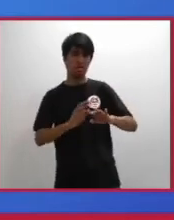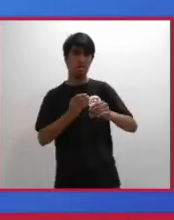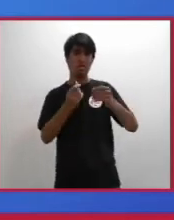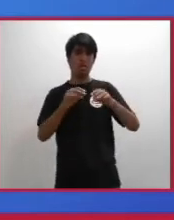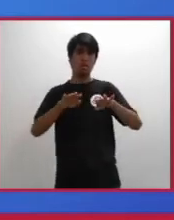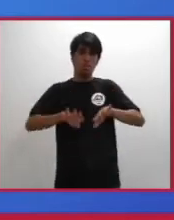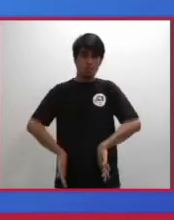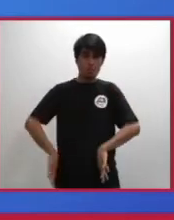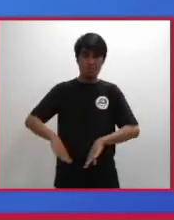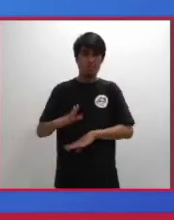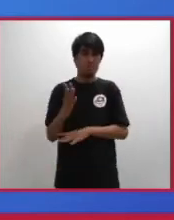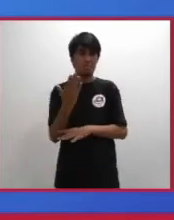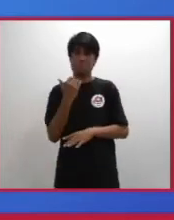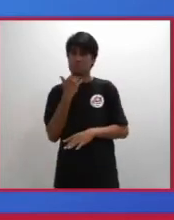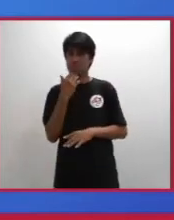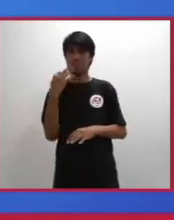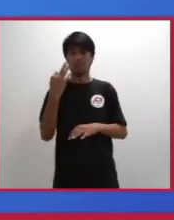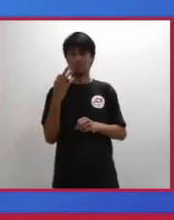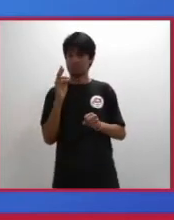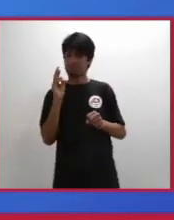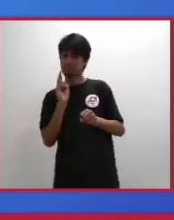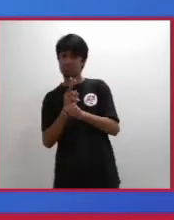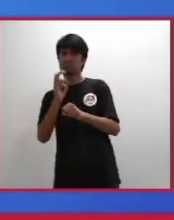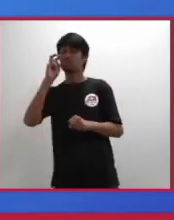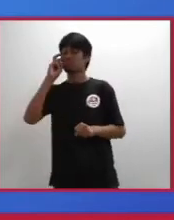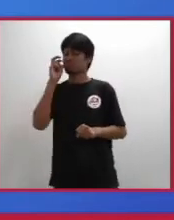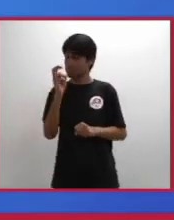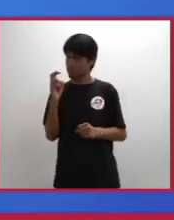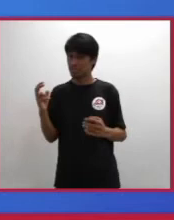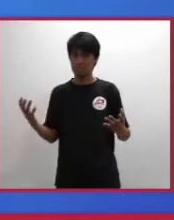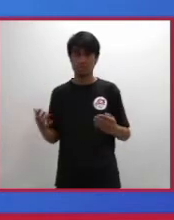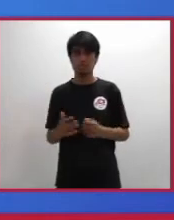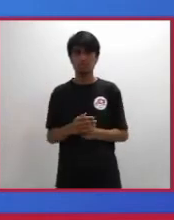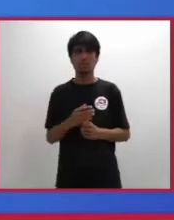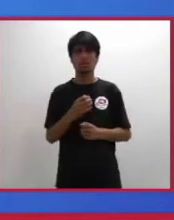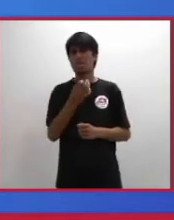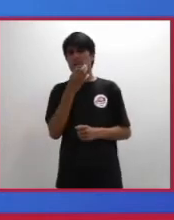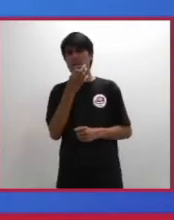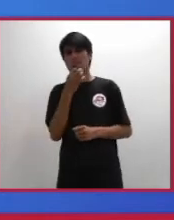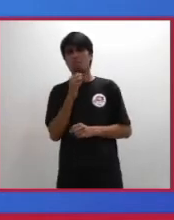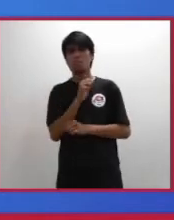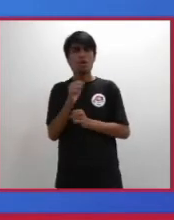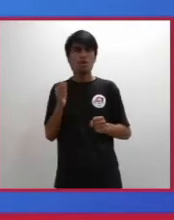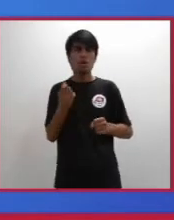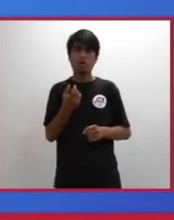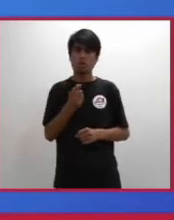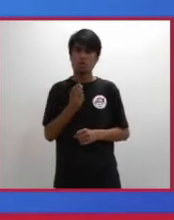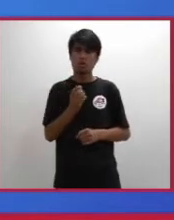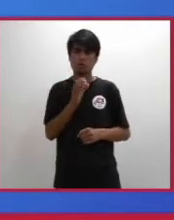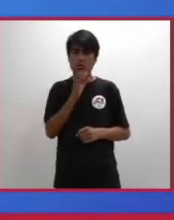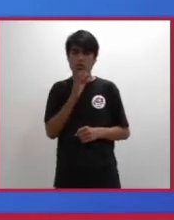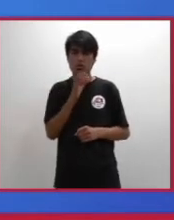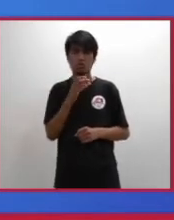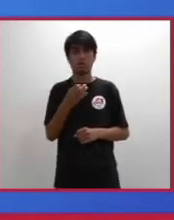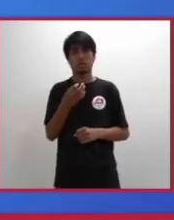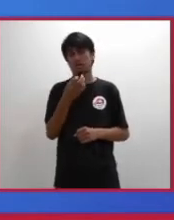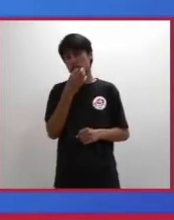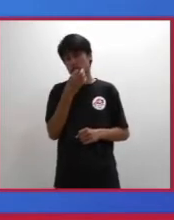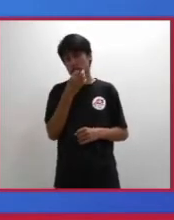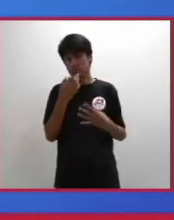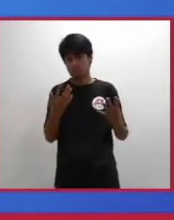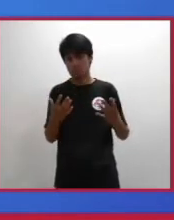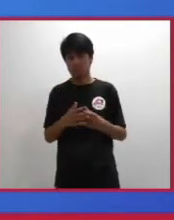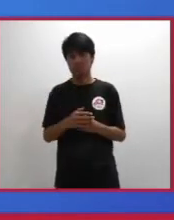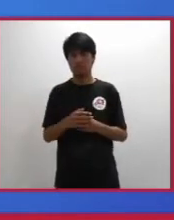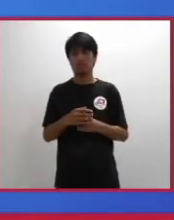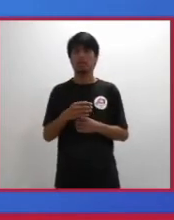tierra. Entonces, esto también puede ser peligroso. ¿Y qué puede suceder, por ejemplo? Puede darse el caso